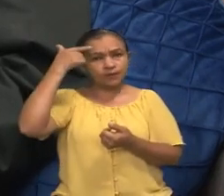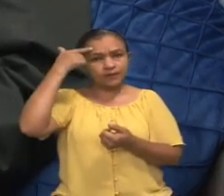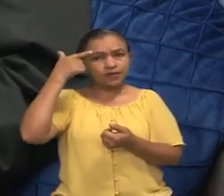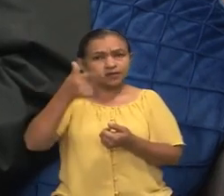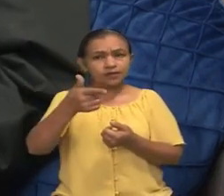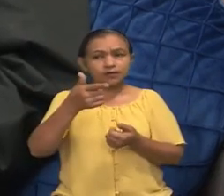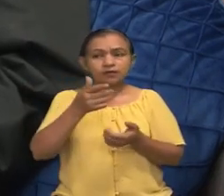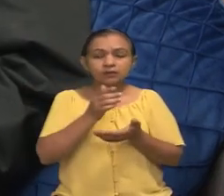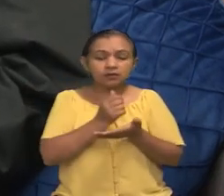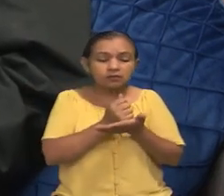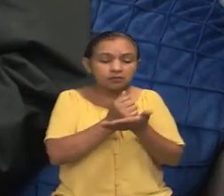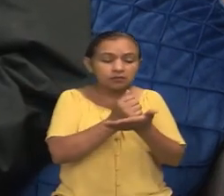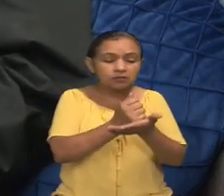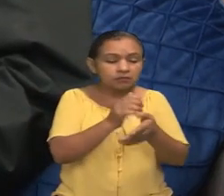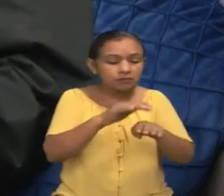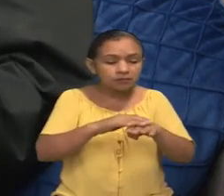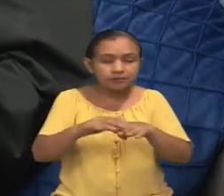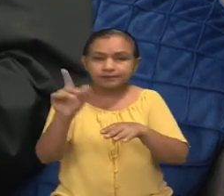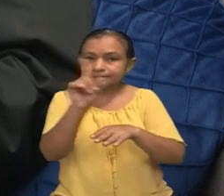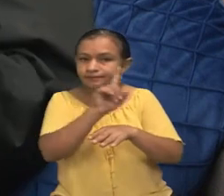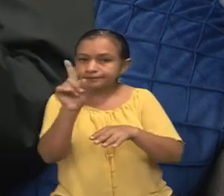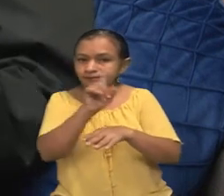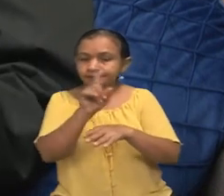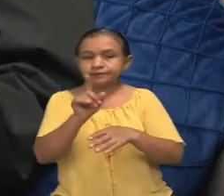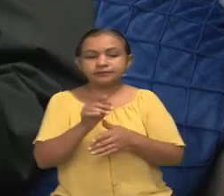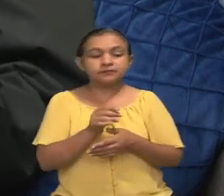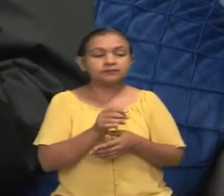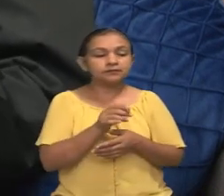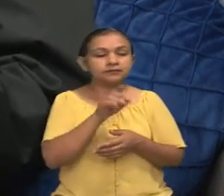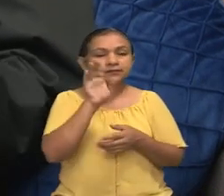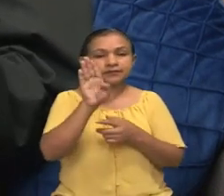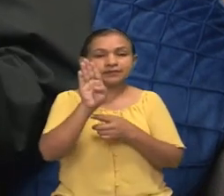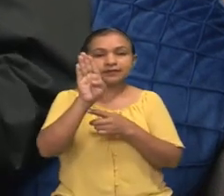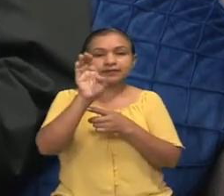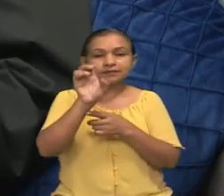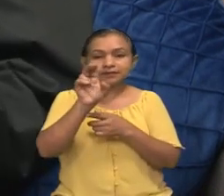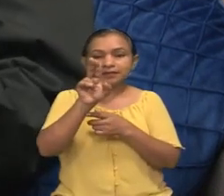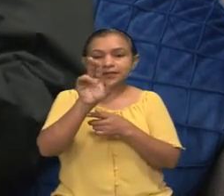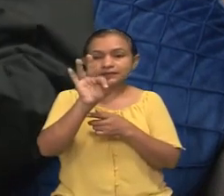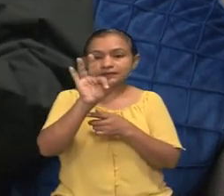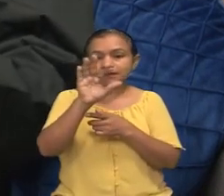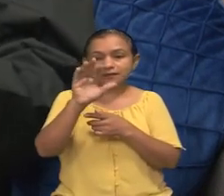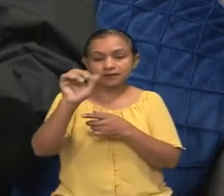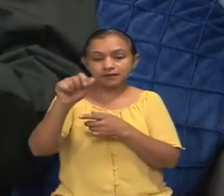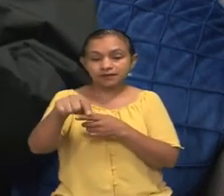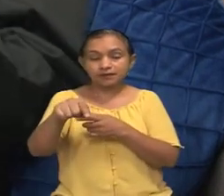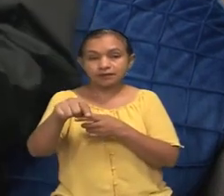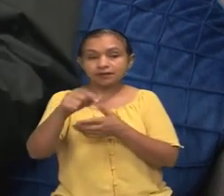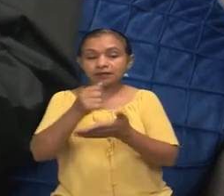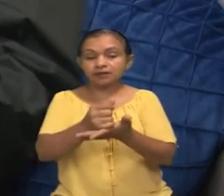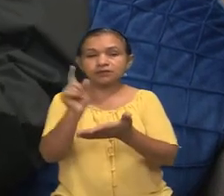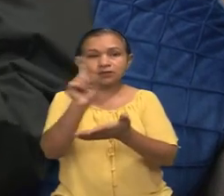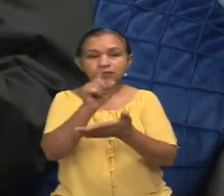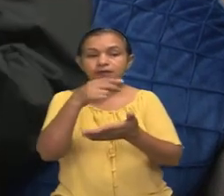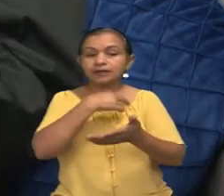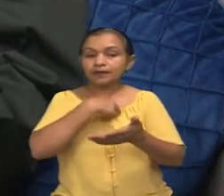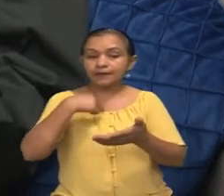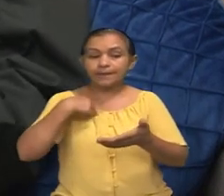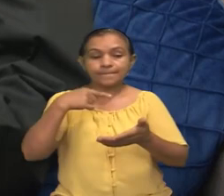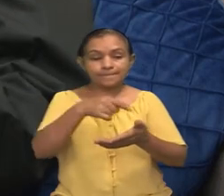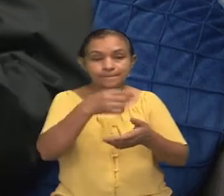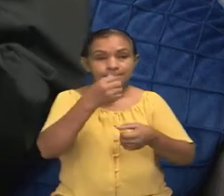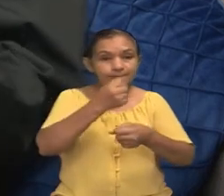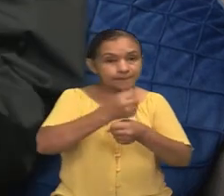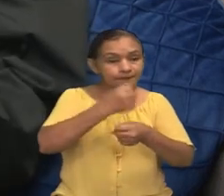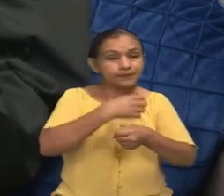de asistencialismo. Por eso no hablamos de beneficiarios, hablamos de protagonistas, porque son creadores, son artífices,